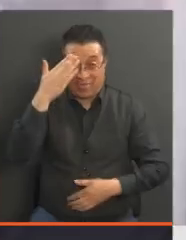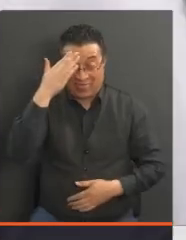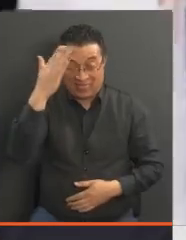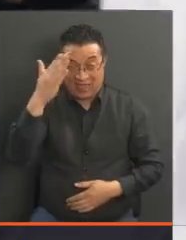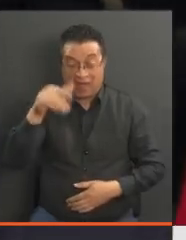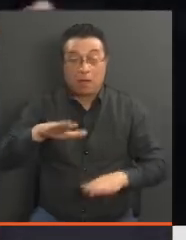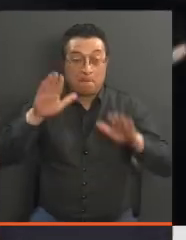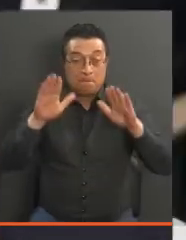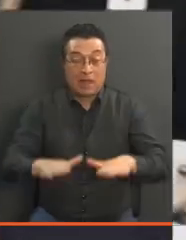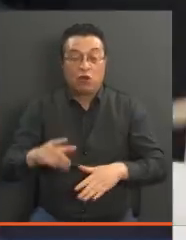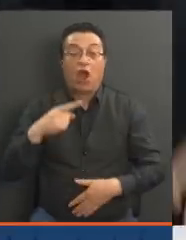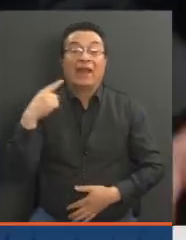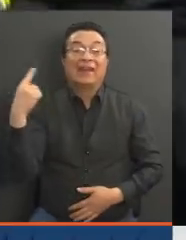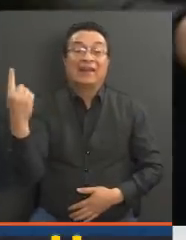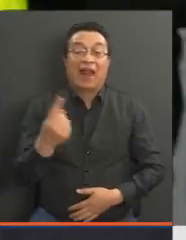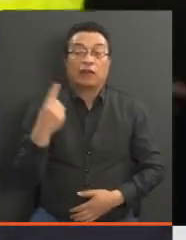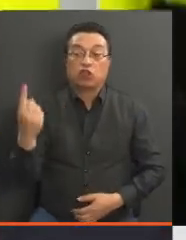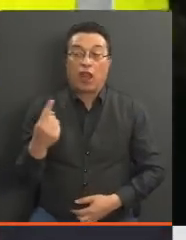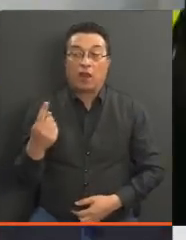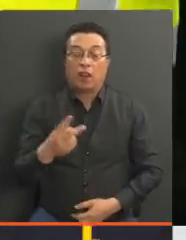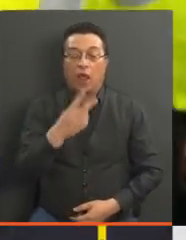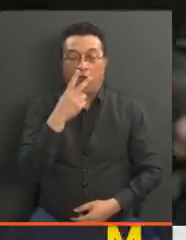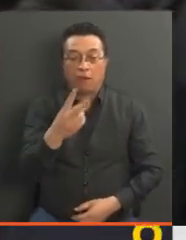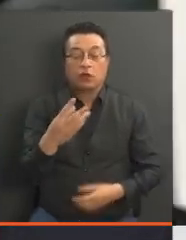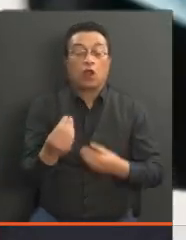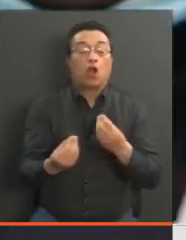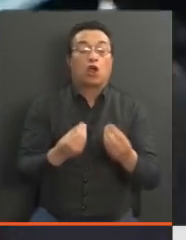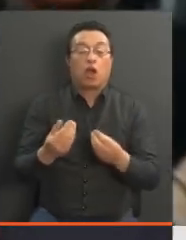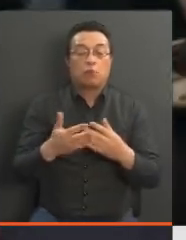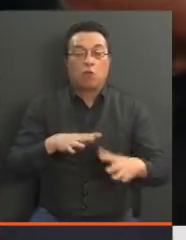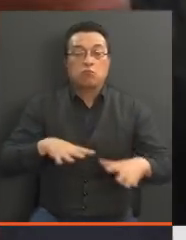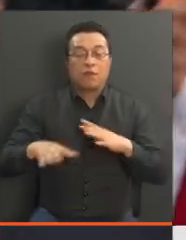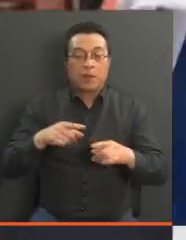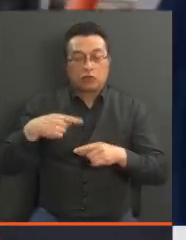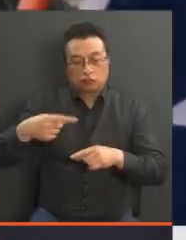carácter nacional. Veremos cómo transcurre el movimiento en las próximas horas. Gracias, Eliana.